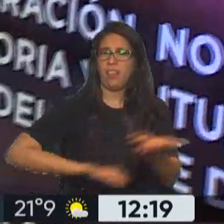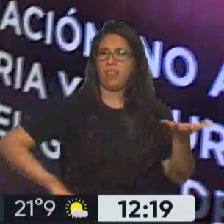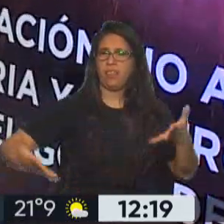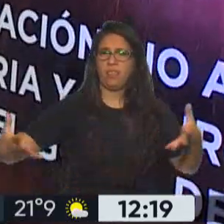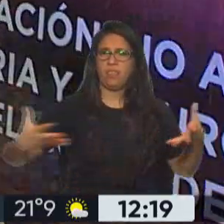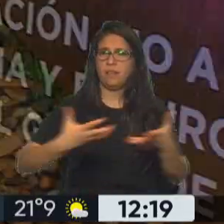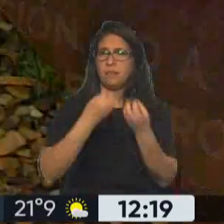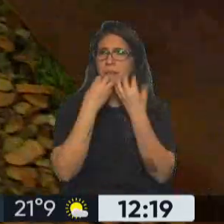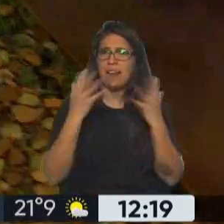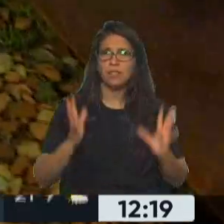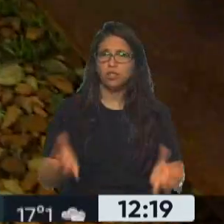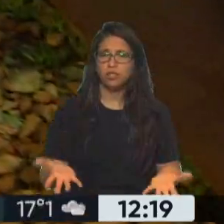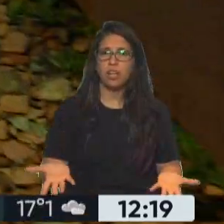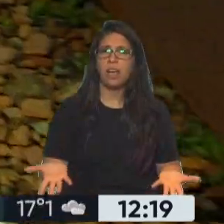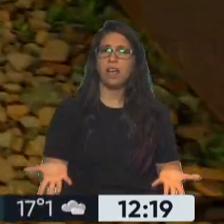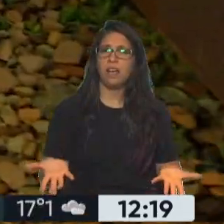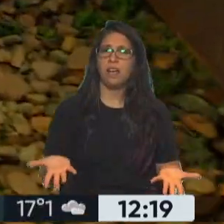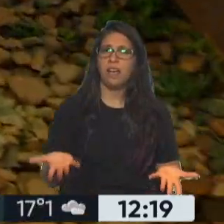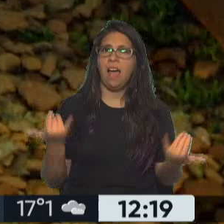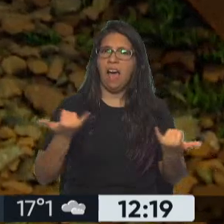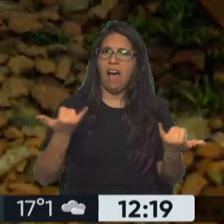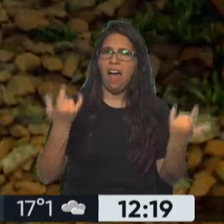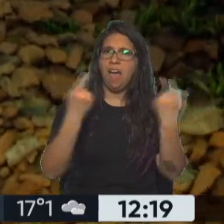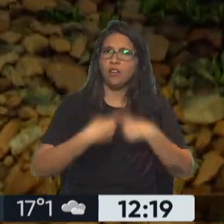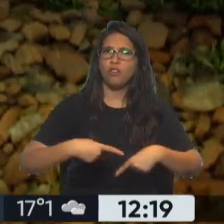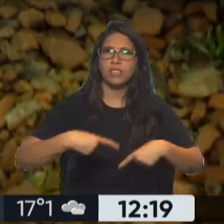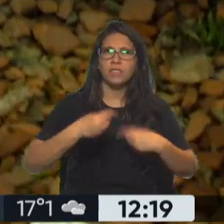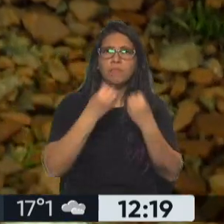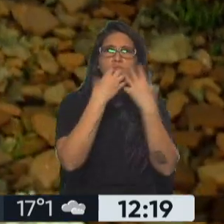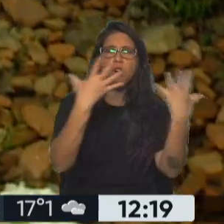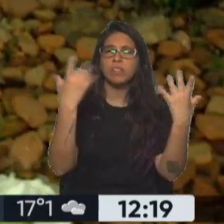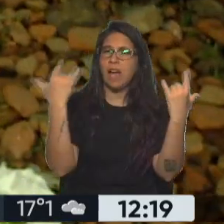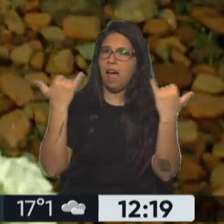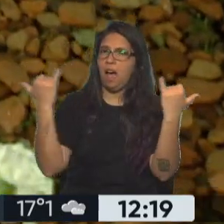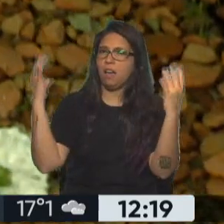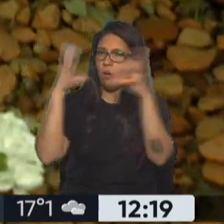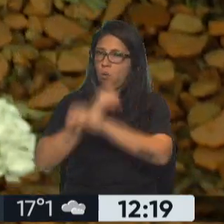maravillosa, que está llena de grandes luces, pero que también ha tenido minutos de sombra.